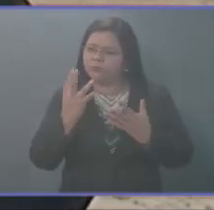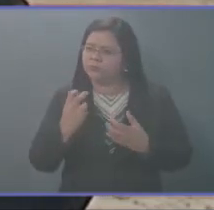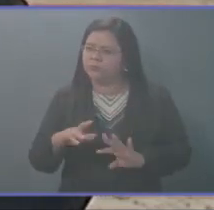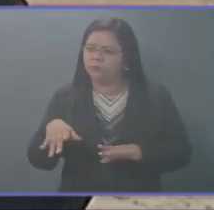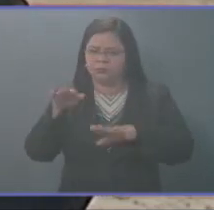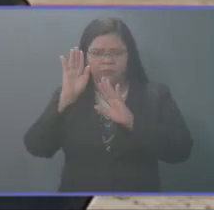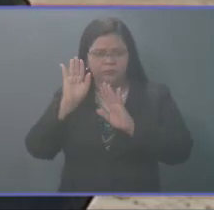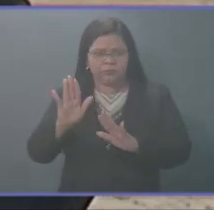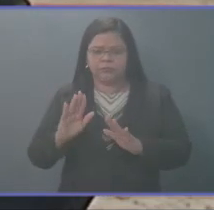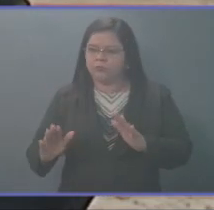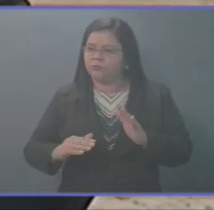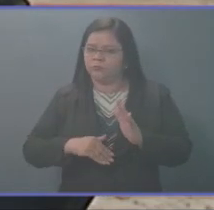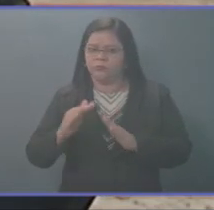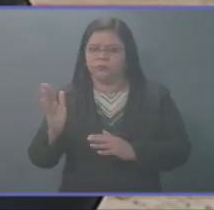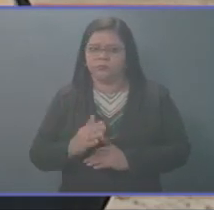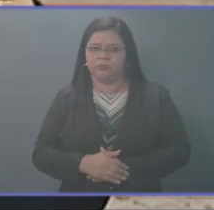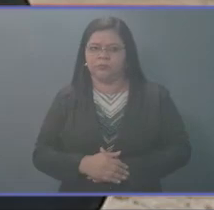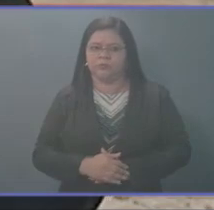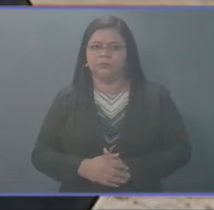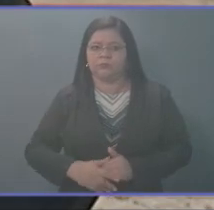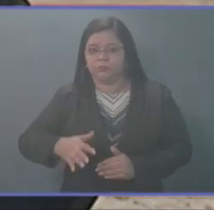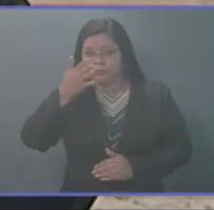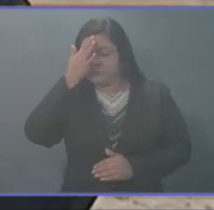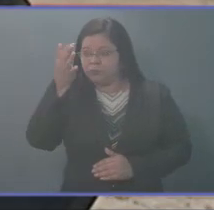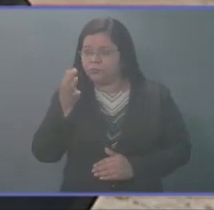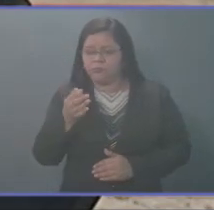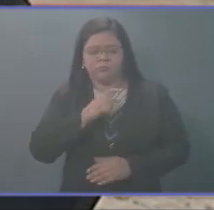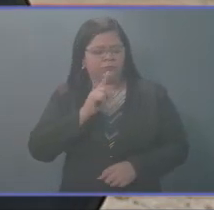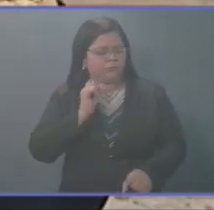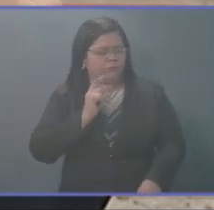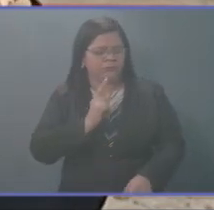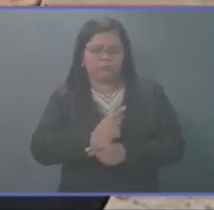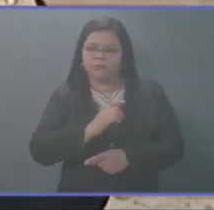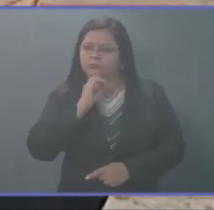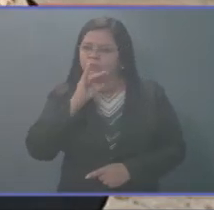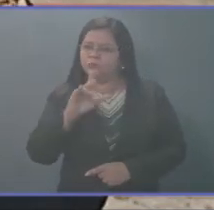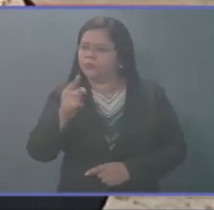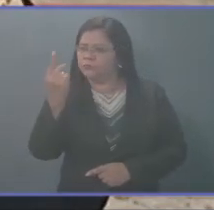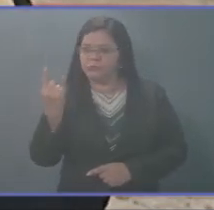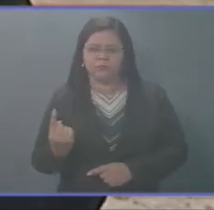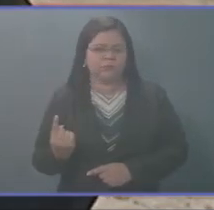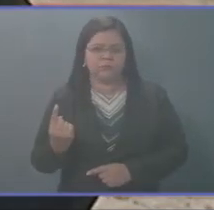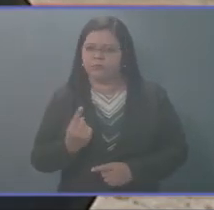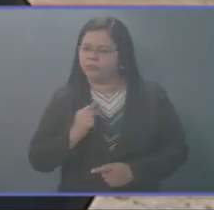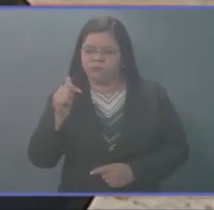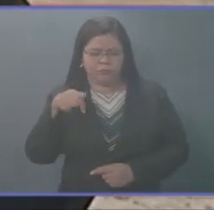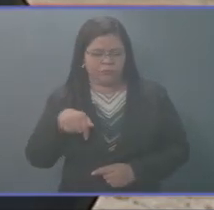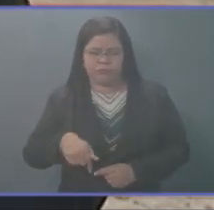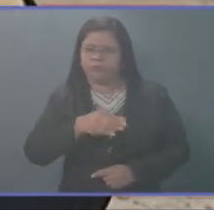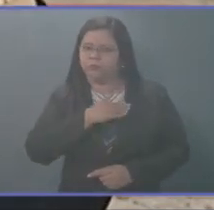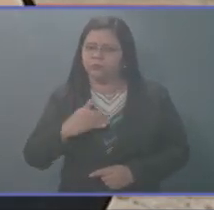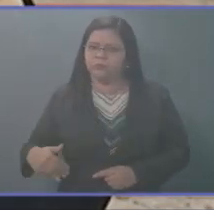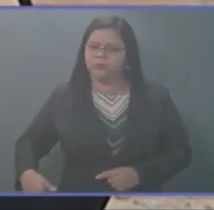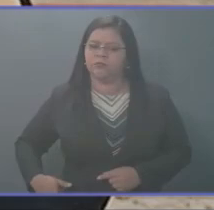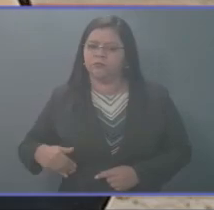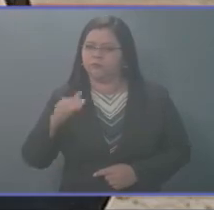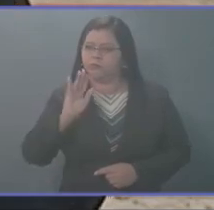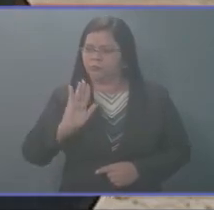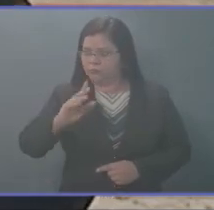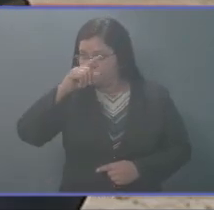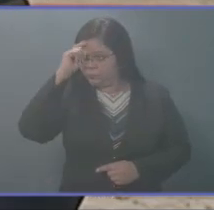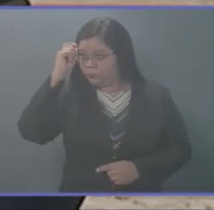el respeto acá. Creo que tampoco no es correcto hablar de una persona que no se encuentra acá. El señor presidente está en sus